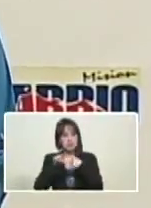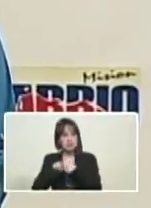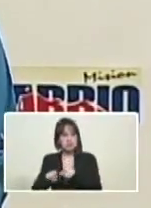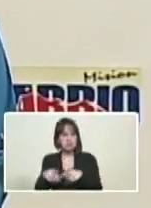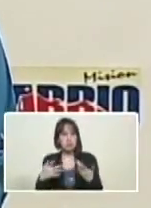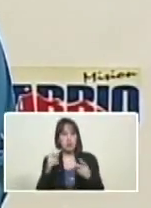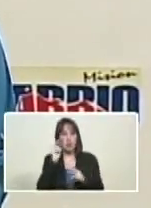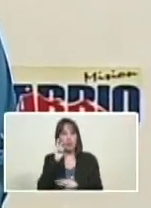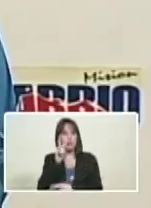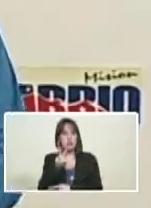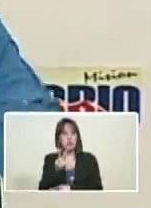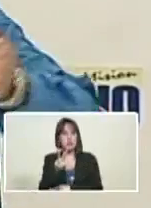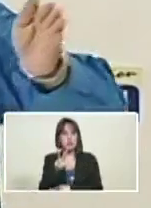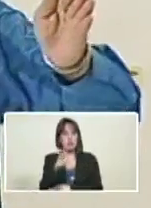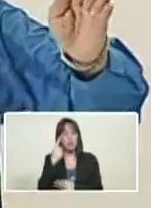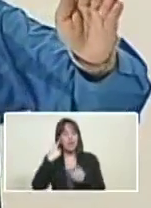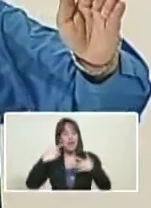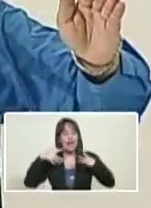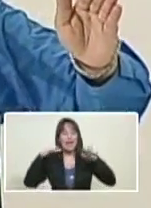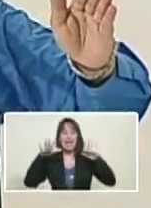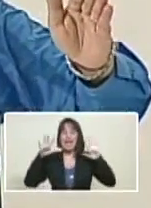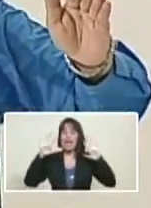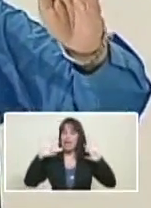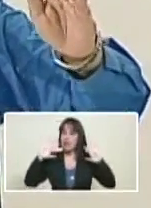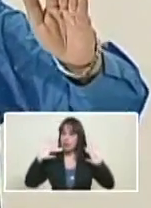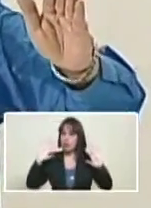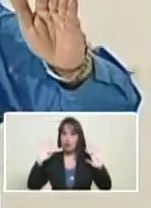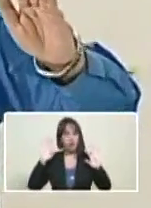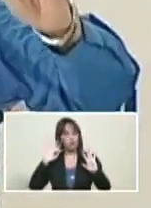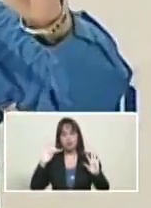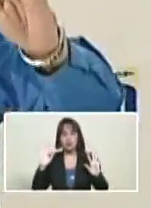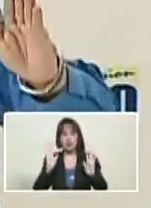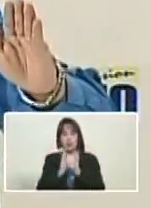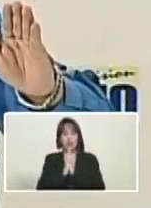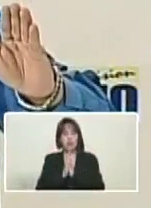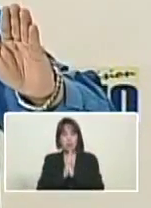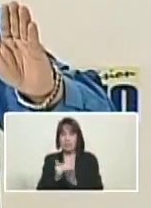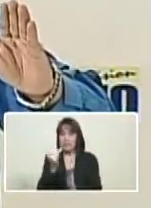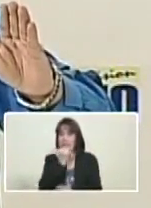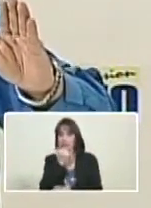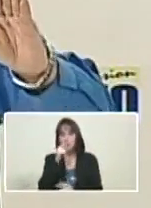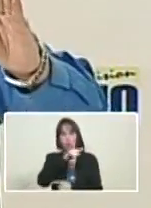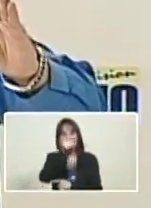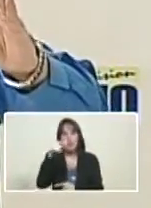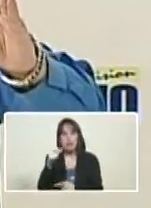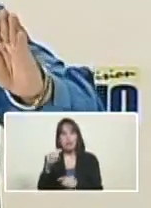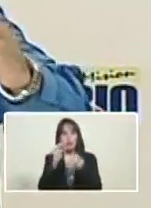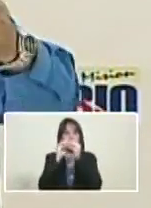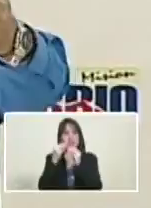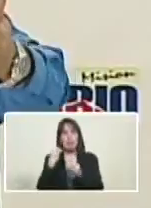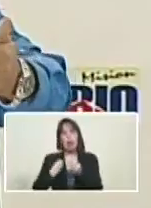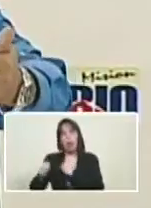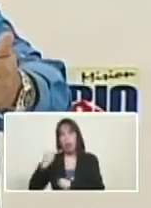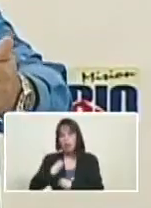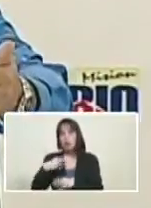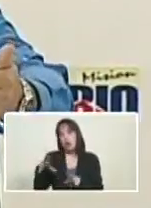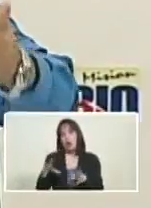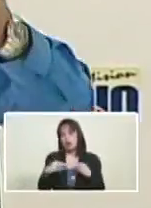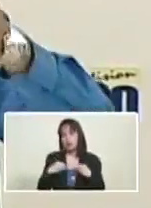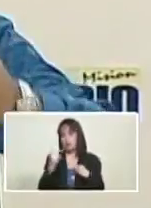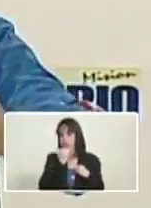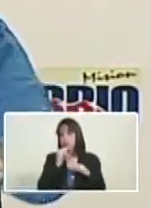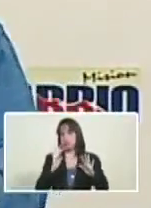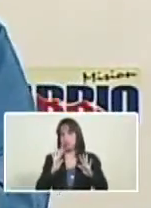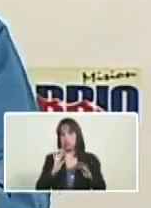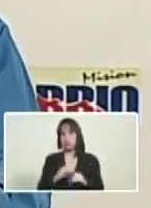Una visión, creo, por favor, si no es así me corrigen ustedes. Y yo humildemente acepto que